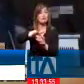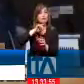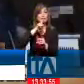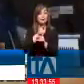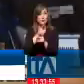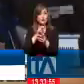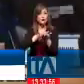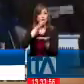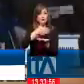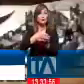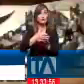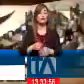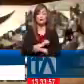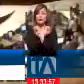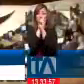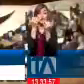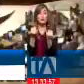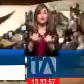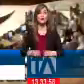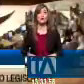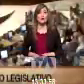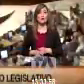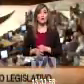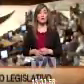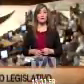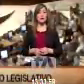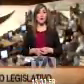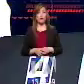razón la sesión fue suspendida la mañana de hoy. En Quito, Andrea Samaniego, 24 horas.